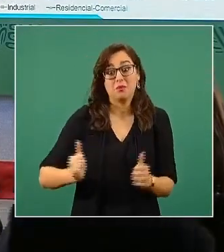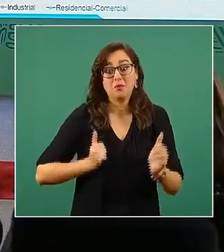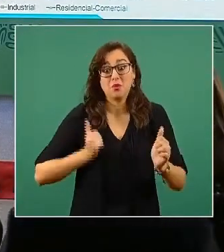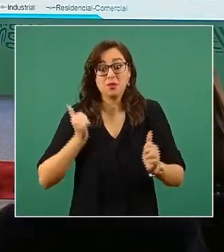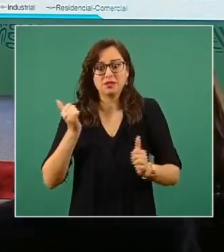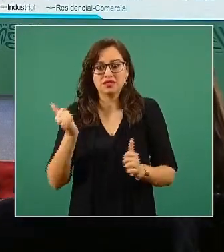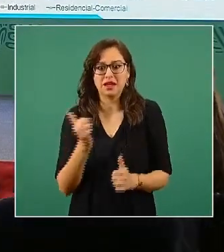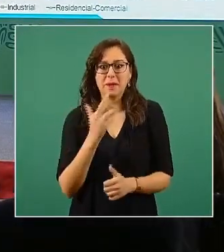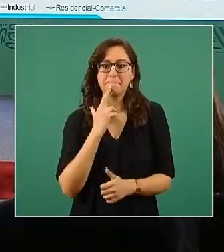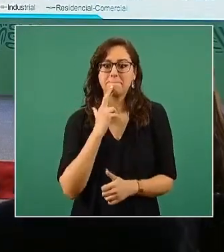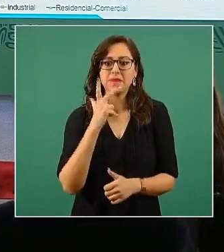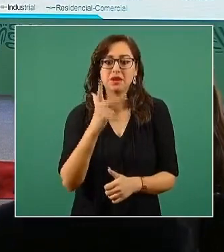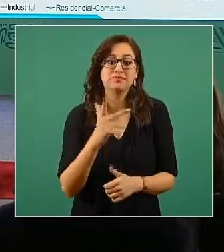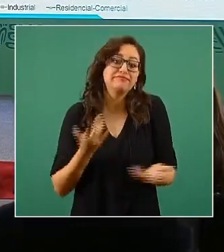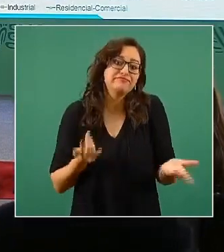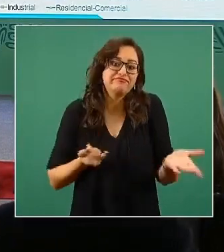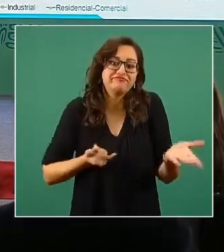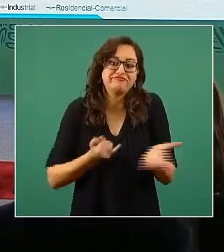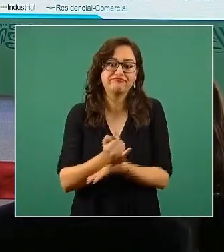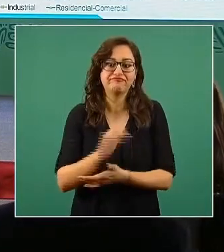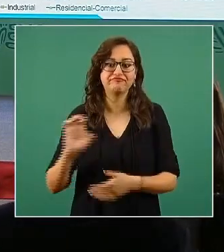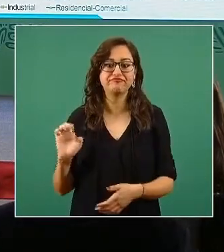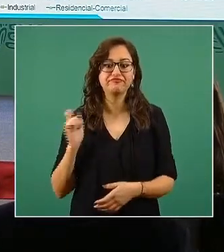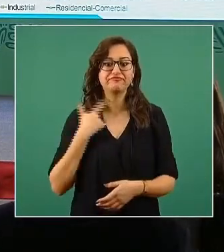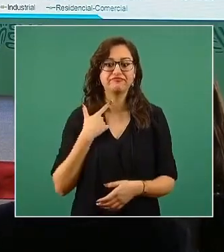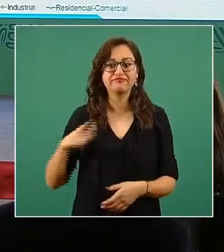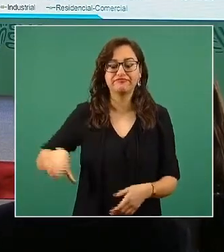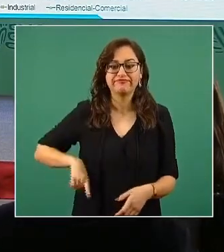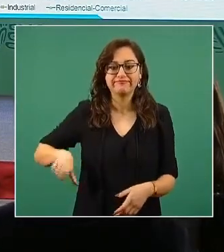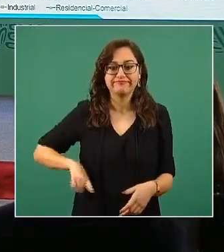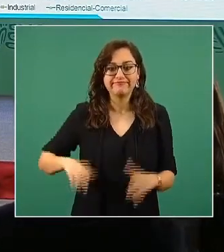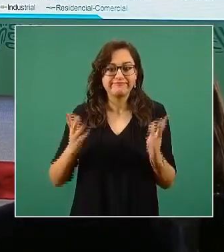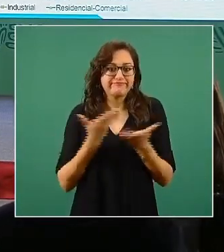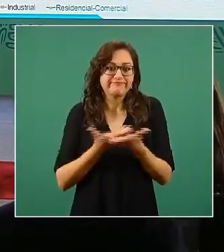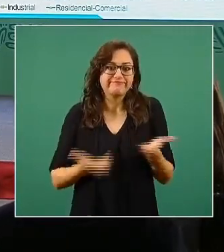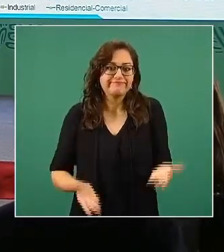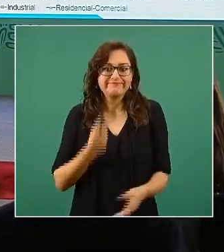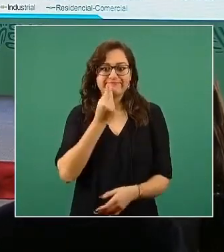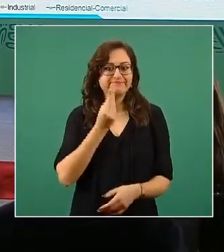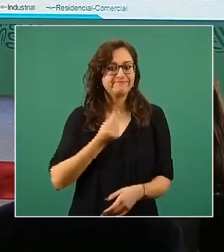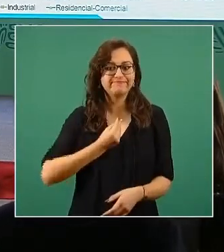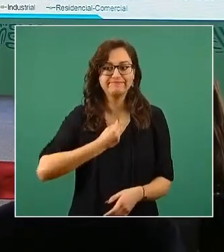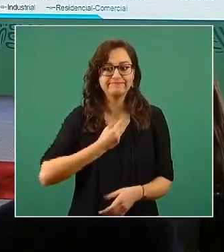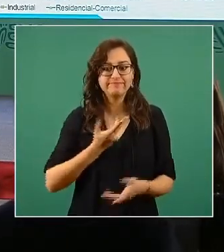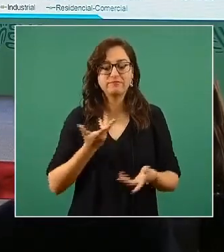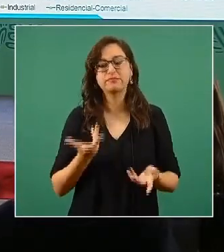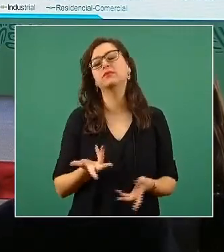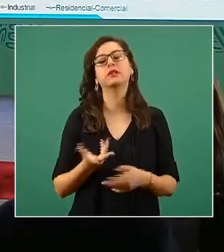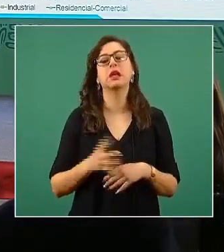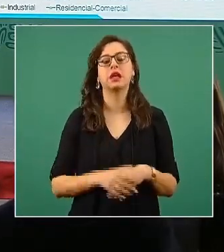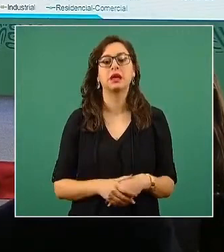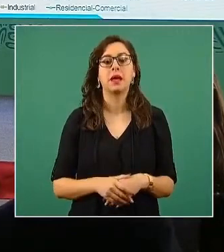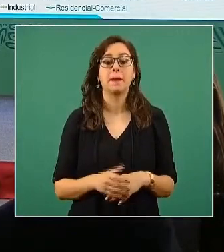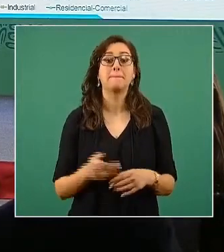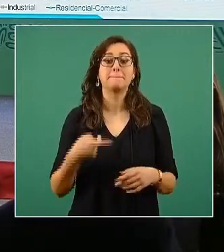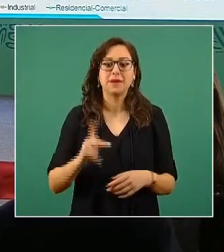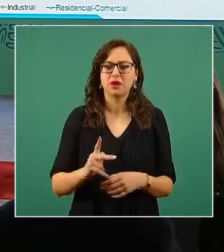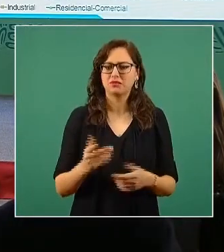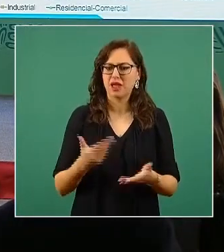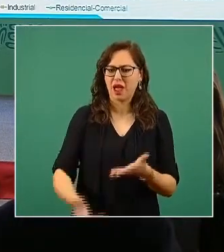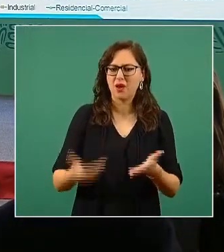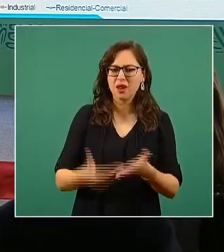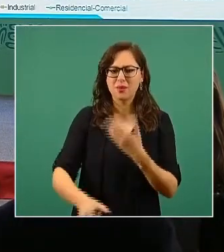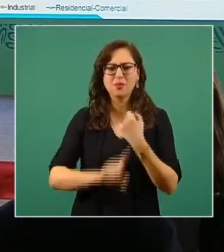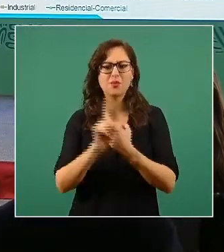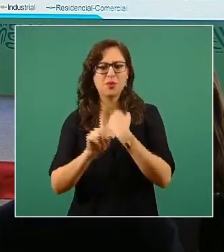¿Qué sucedió en estos días? Bueno, lo que sucede es que la demanda de gas natural en los Estados Unidos, que si